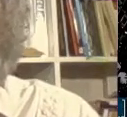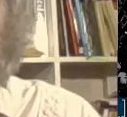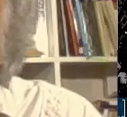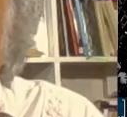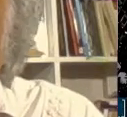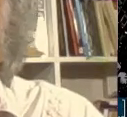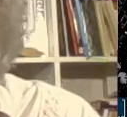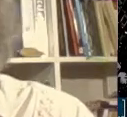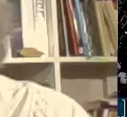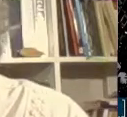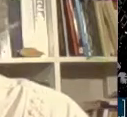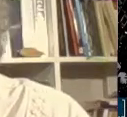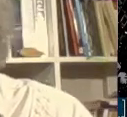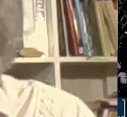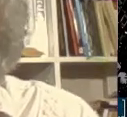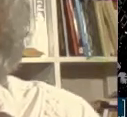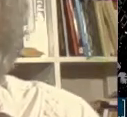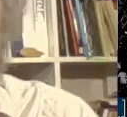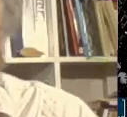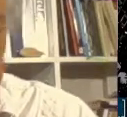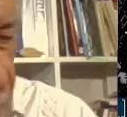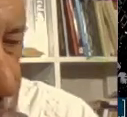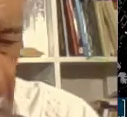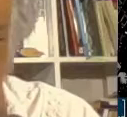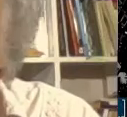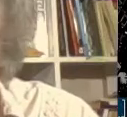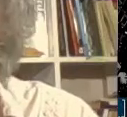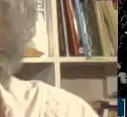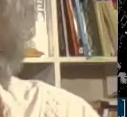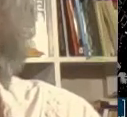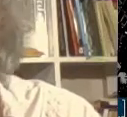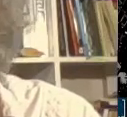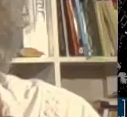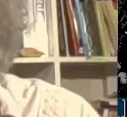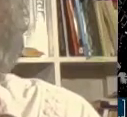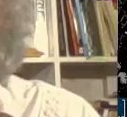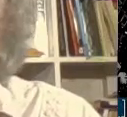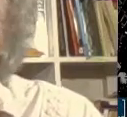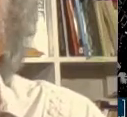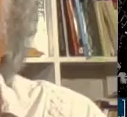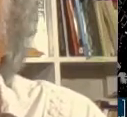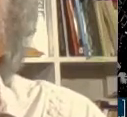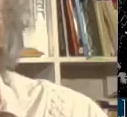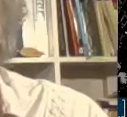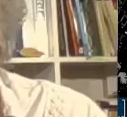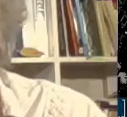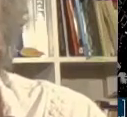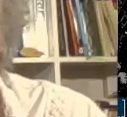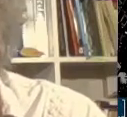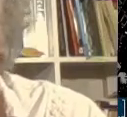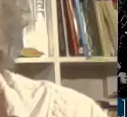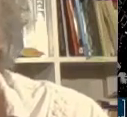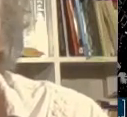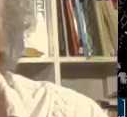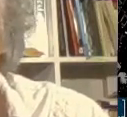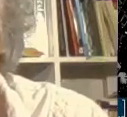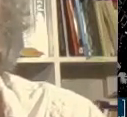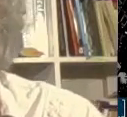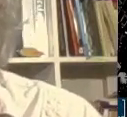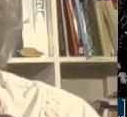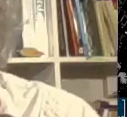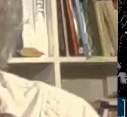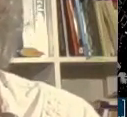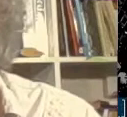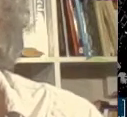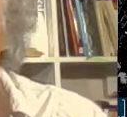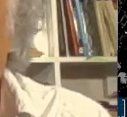técnica, sobre todo la primera parte, pero hemos estado disciplinados escuchando hasta que ya estamos aprendiendo cómo se